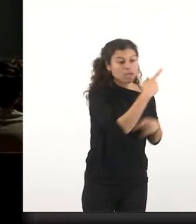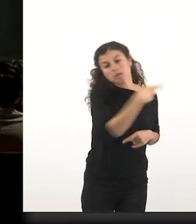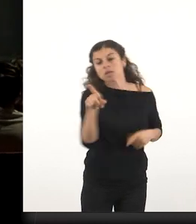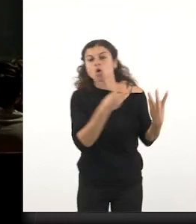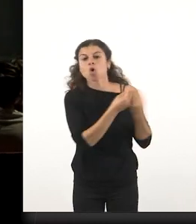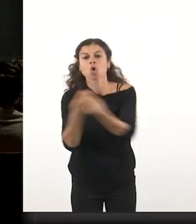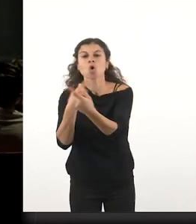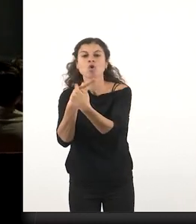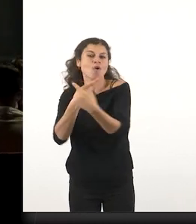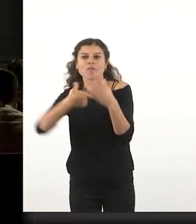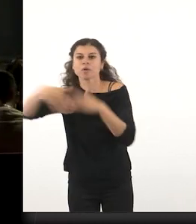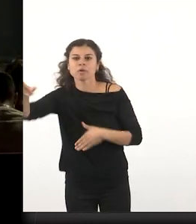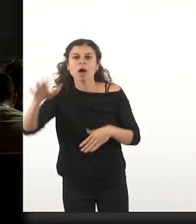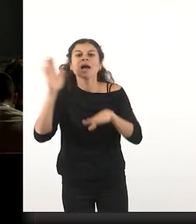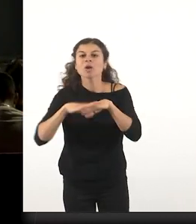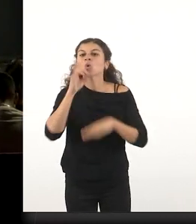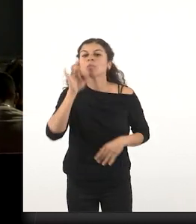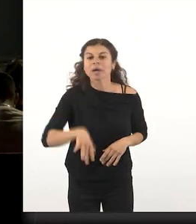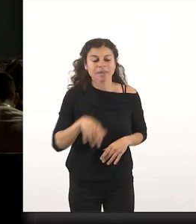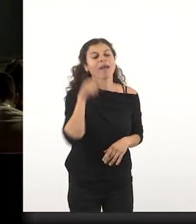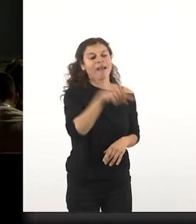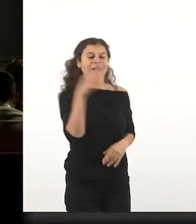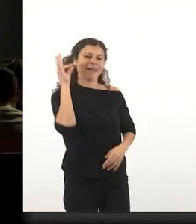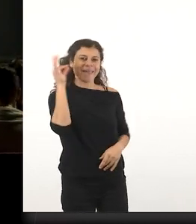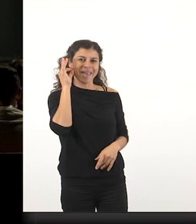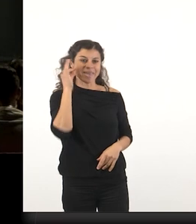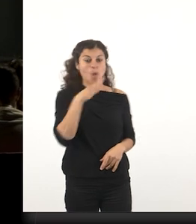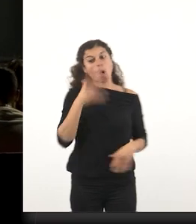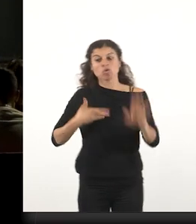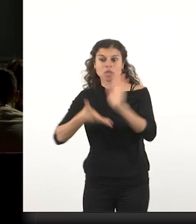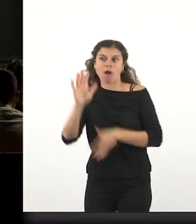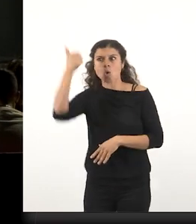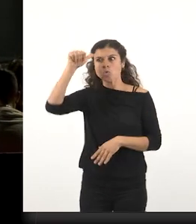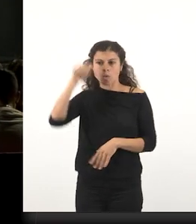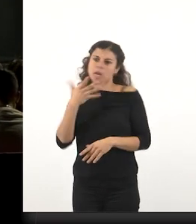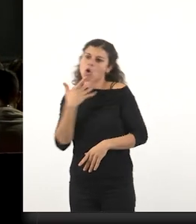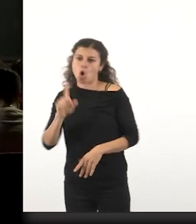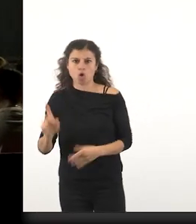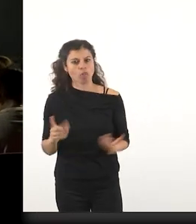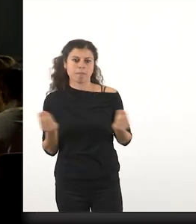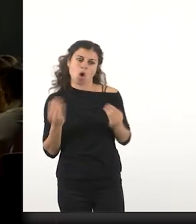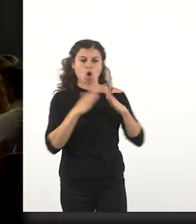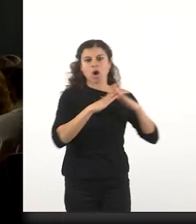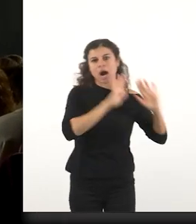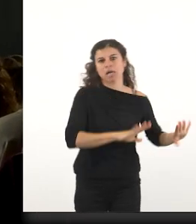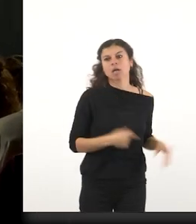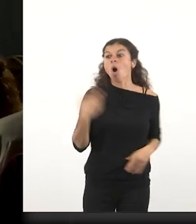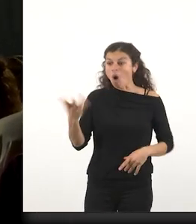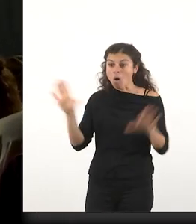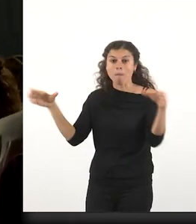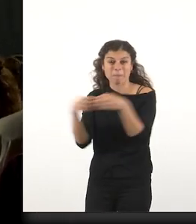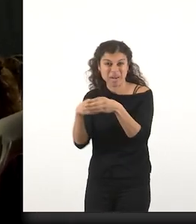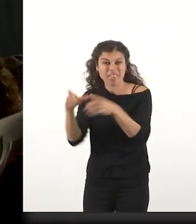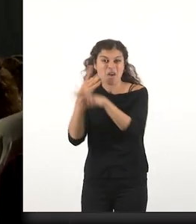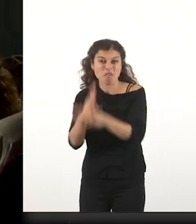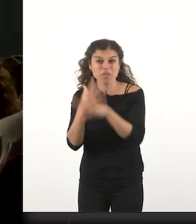quién es, de ella, que se va con uno que no conoce y que tiene un coño, vamos, ay, la de la manada, que no se queda tranquila, que le prenda la pedido perdón y todo por una